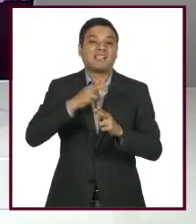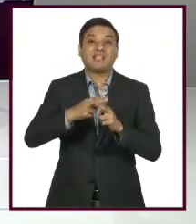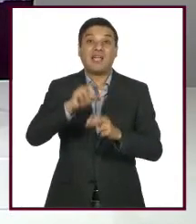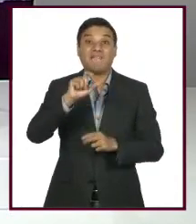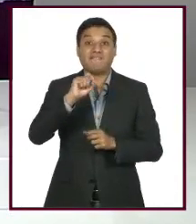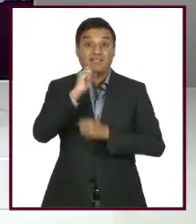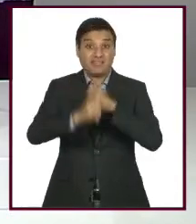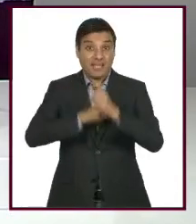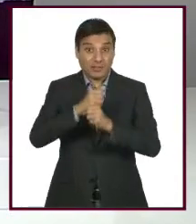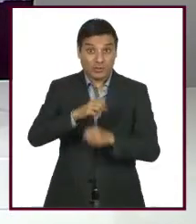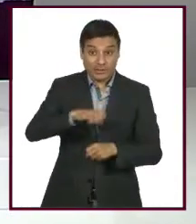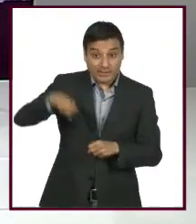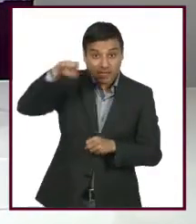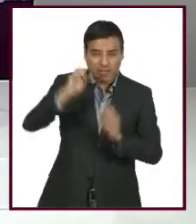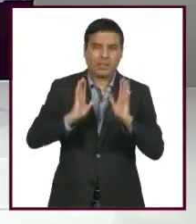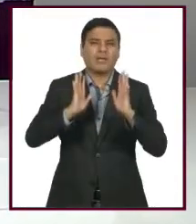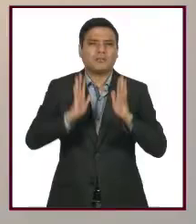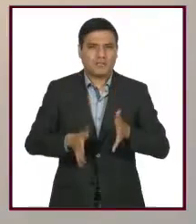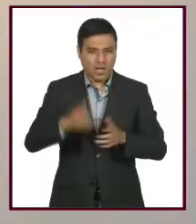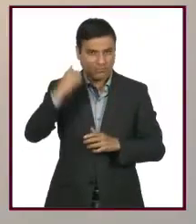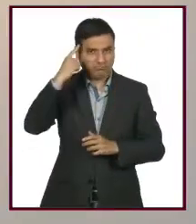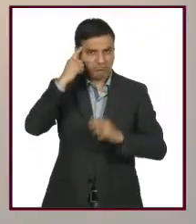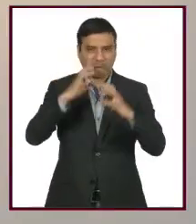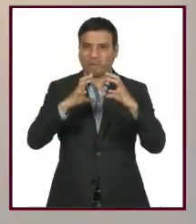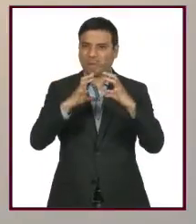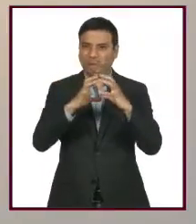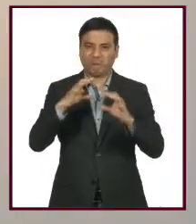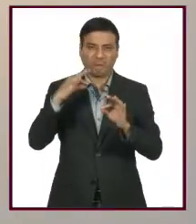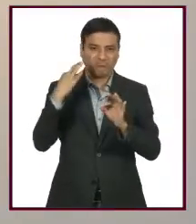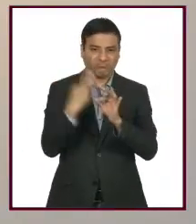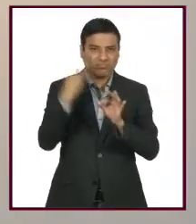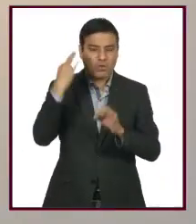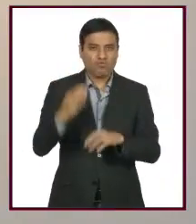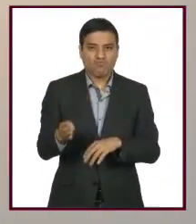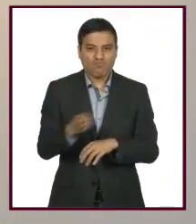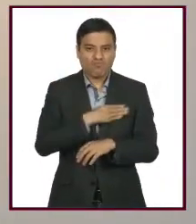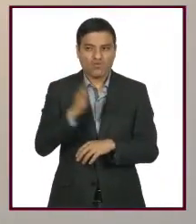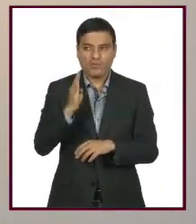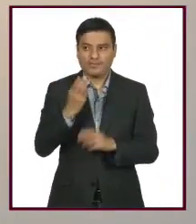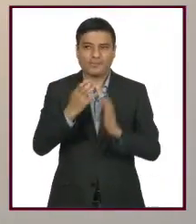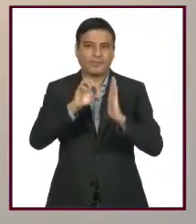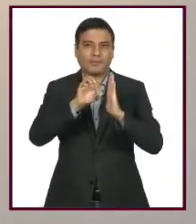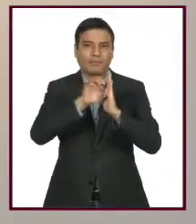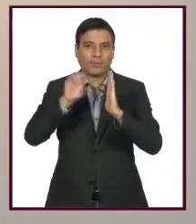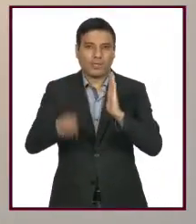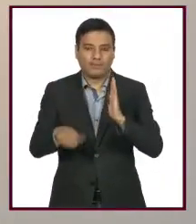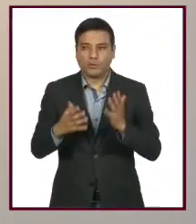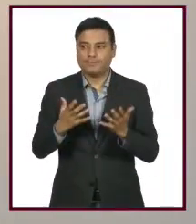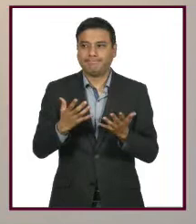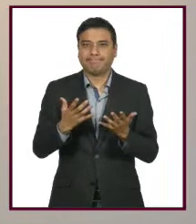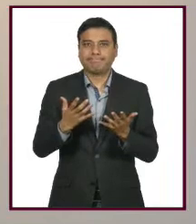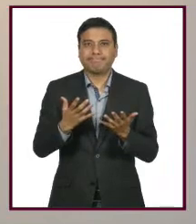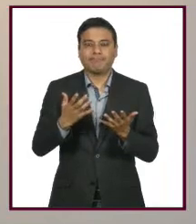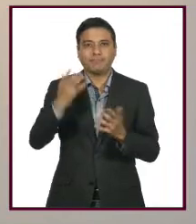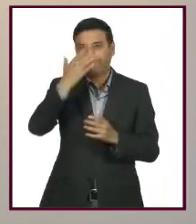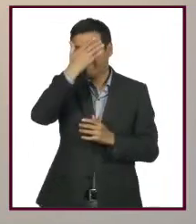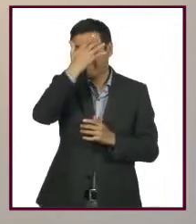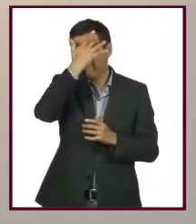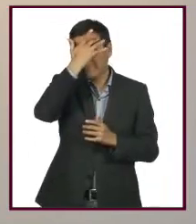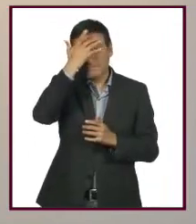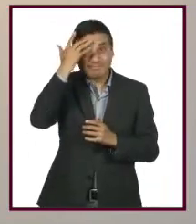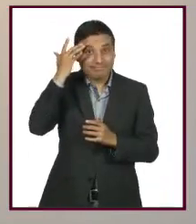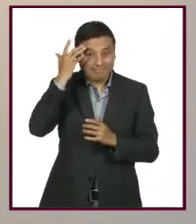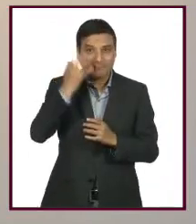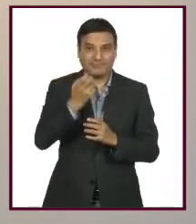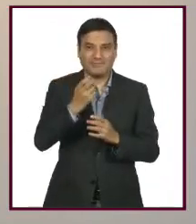más o menos se termina ya de formar ciertas estructuras cerebrales, como puede ser la corteza prefrontal, ¿no? Que tienen que ver con todo